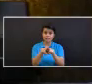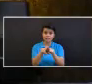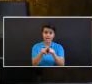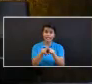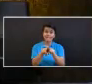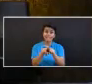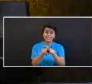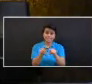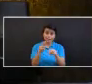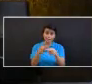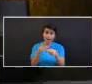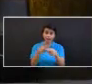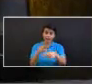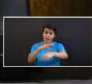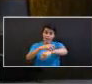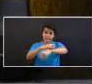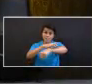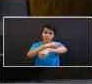lepra,